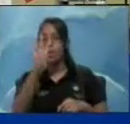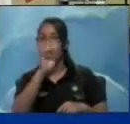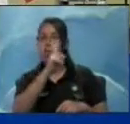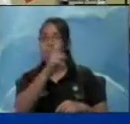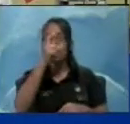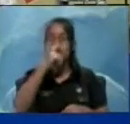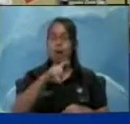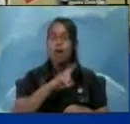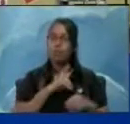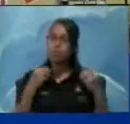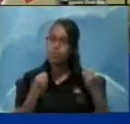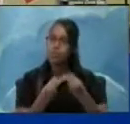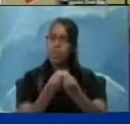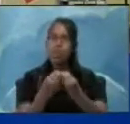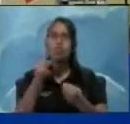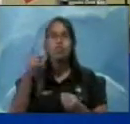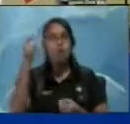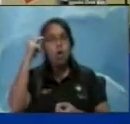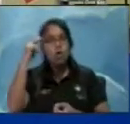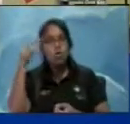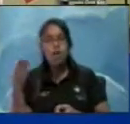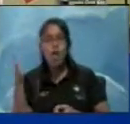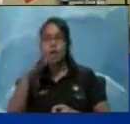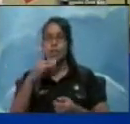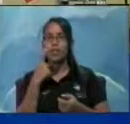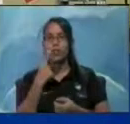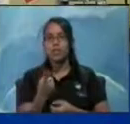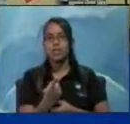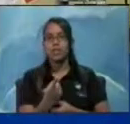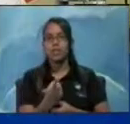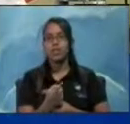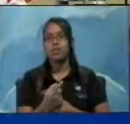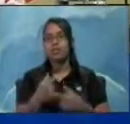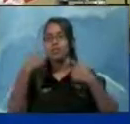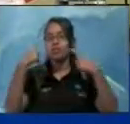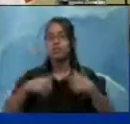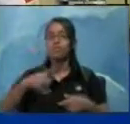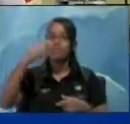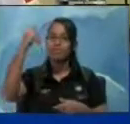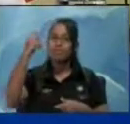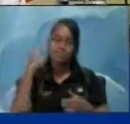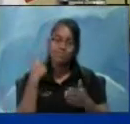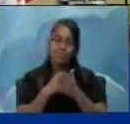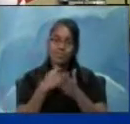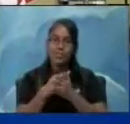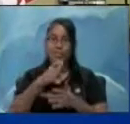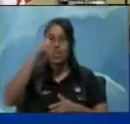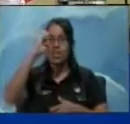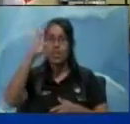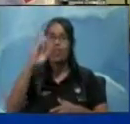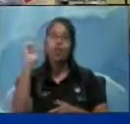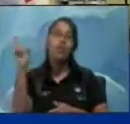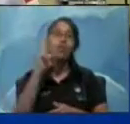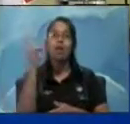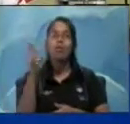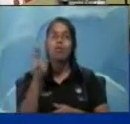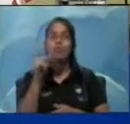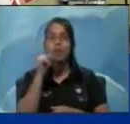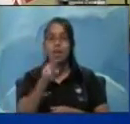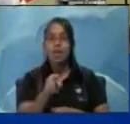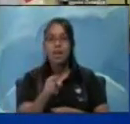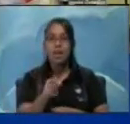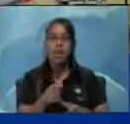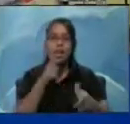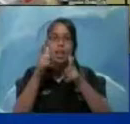a mi lado y yo sé lo que estoy diciendo Soy Testigo de que Dios la USA a ella en